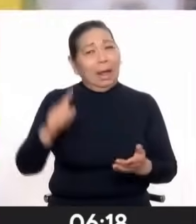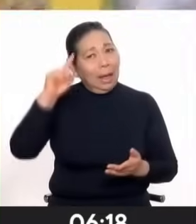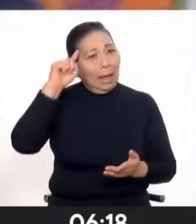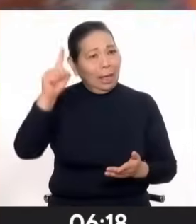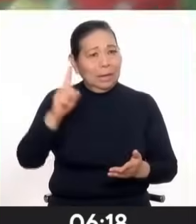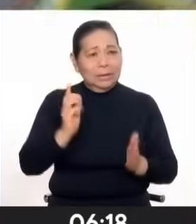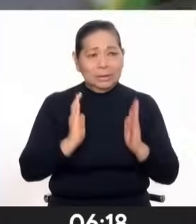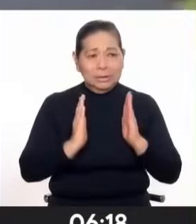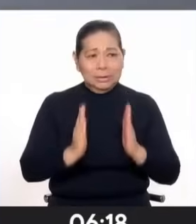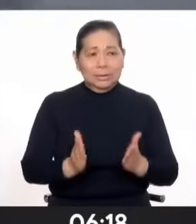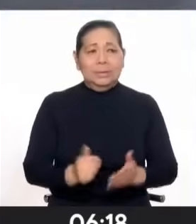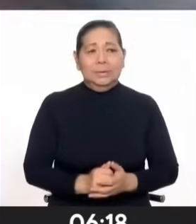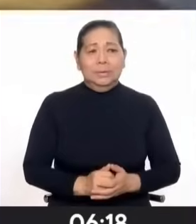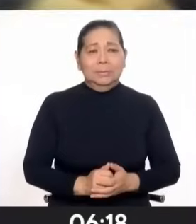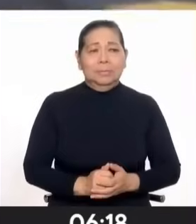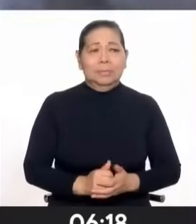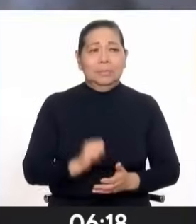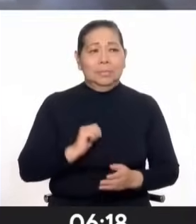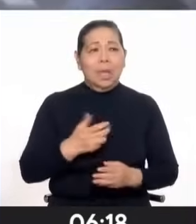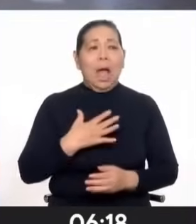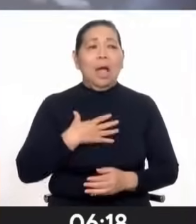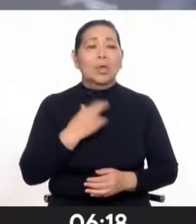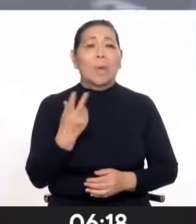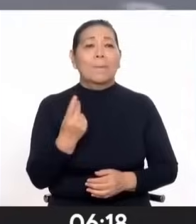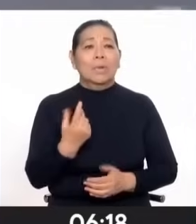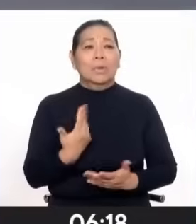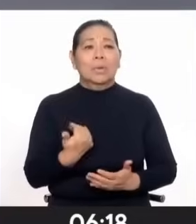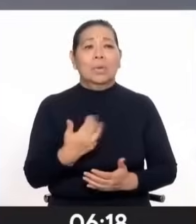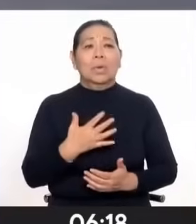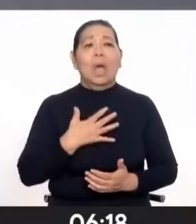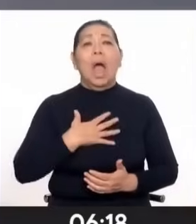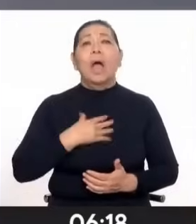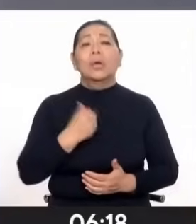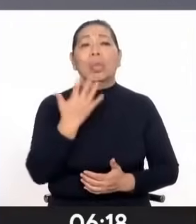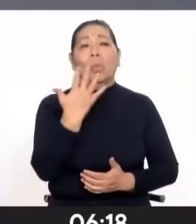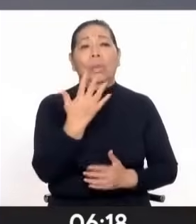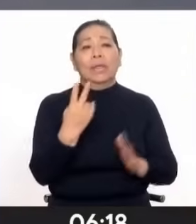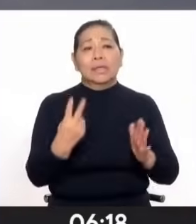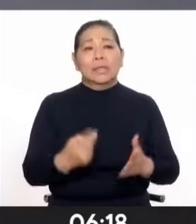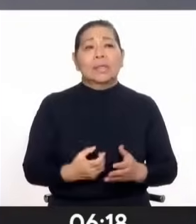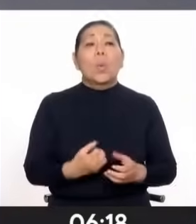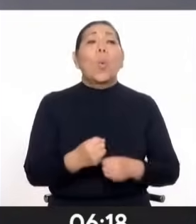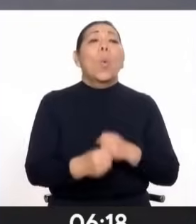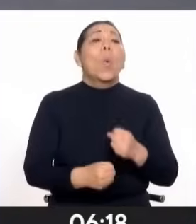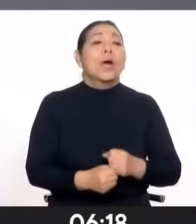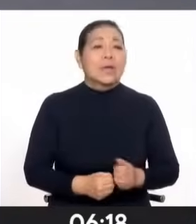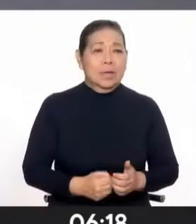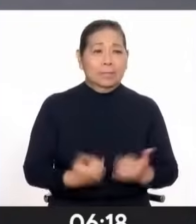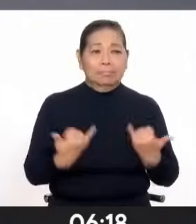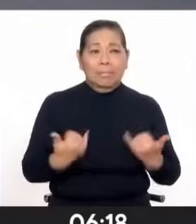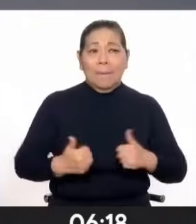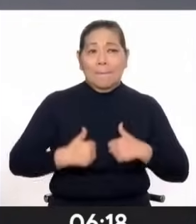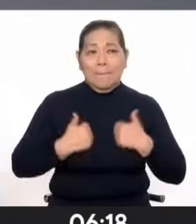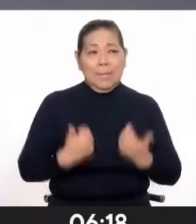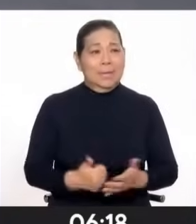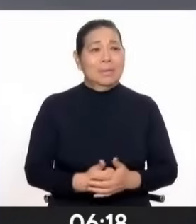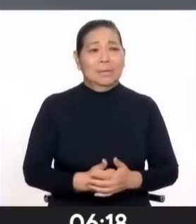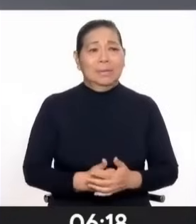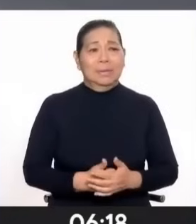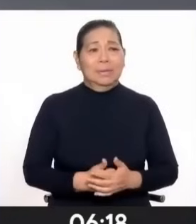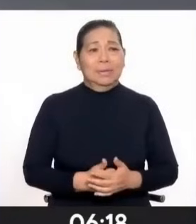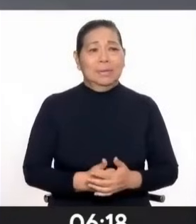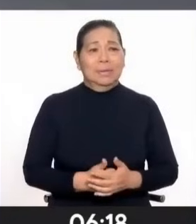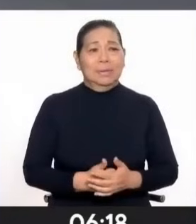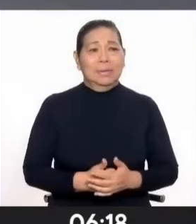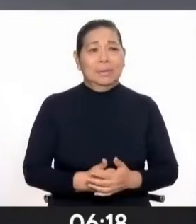¿A invadir? Date cuenta, yo entré a los 21 años, hoy día tengo 57 años. ¿Cuántos años estoy acá viviendo? Y esa era nuestra